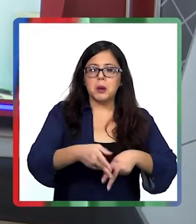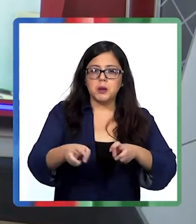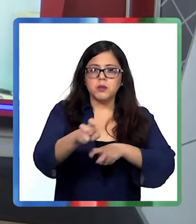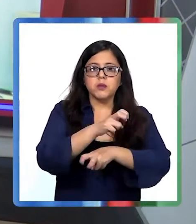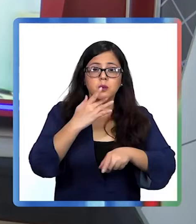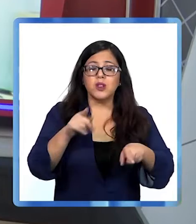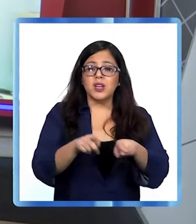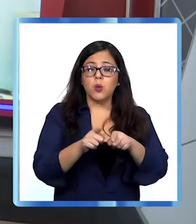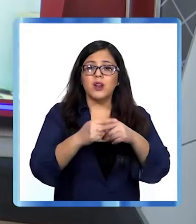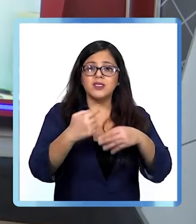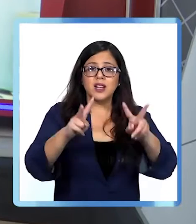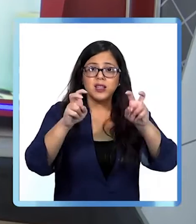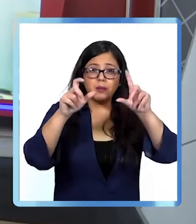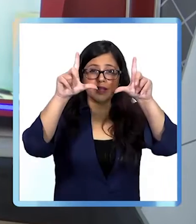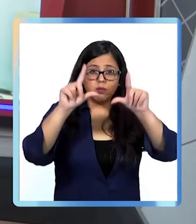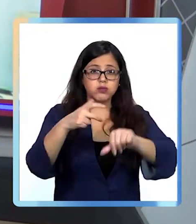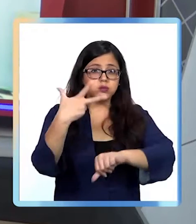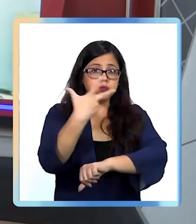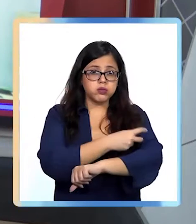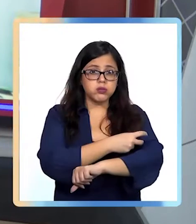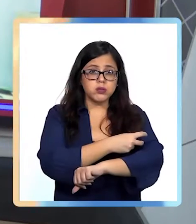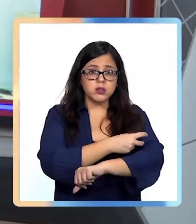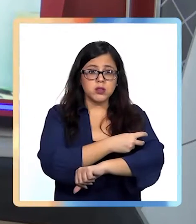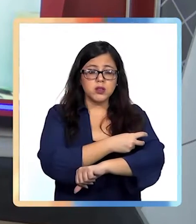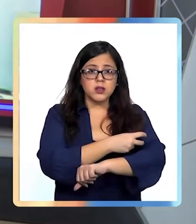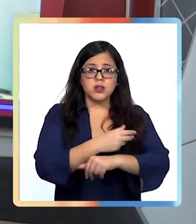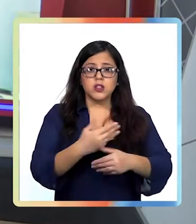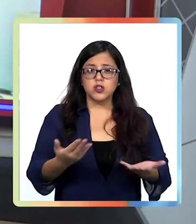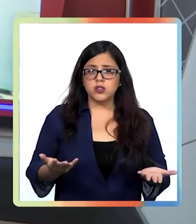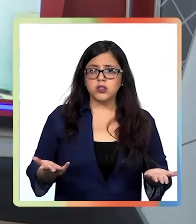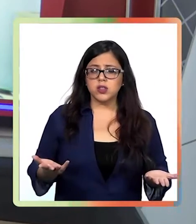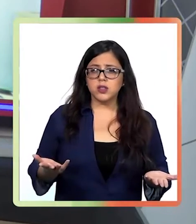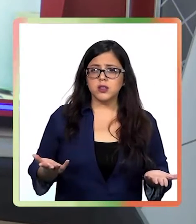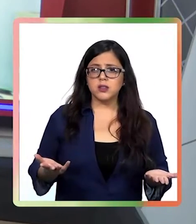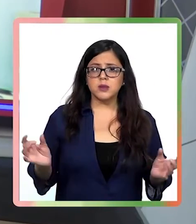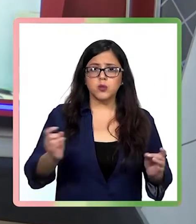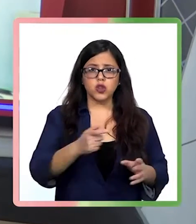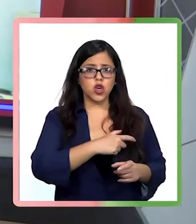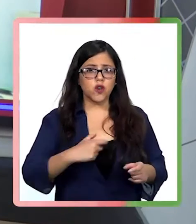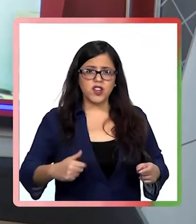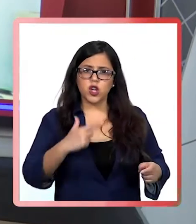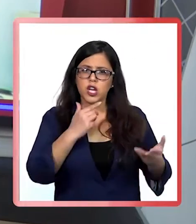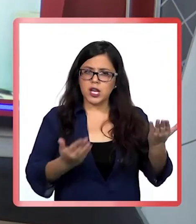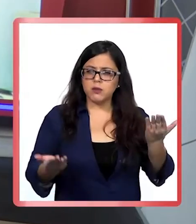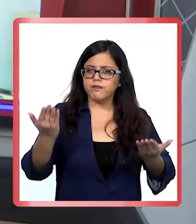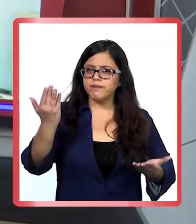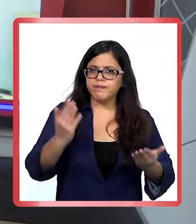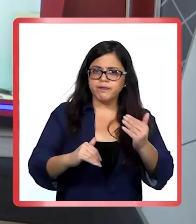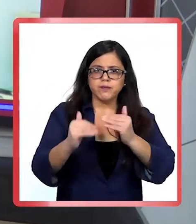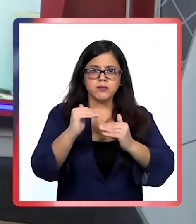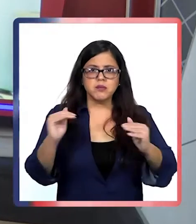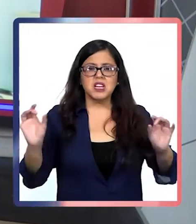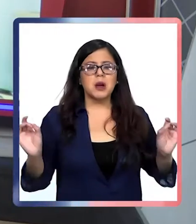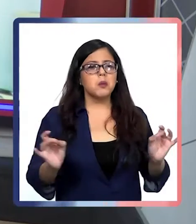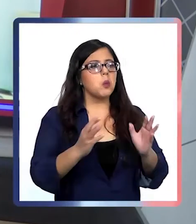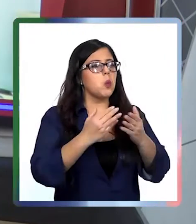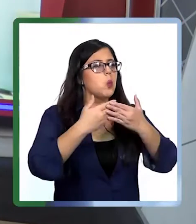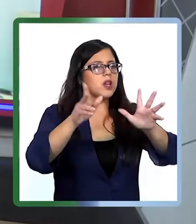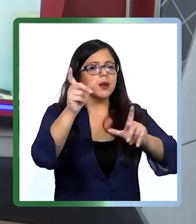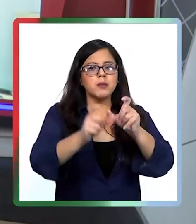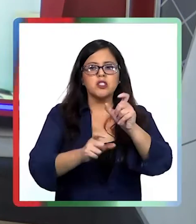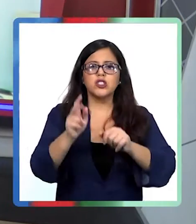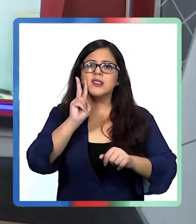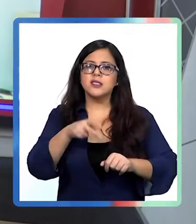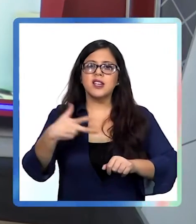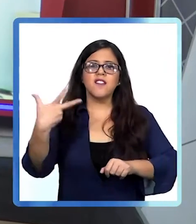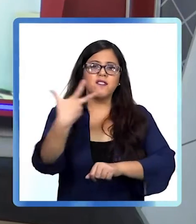sin el pase de movilidad porque ha bajado el porcentaje de vacunación con las dosis de refuerzo. Entonces, yo pregunto, si el gobierno trata de equilibrar las cosas y dice, ya puede